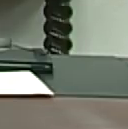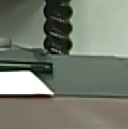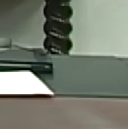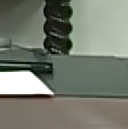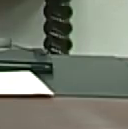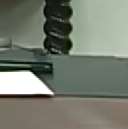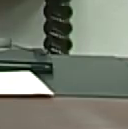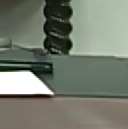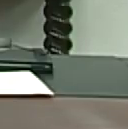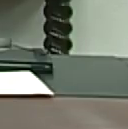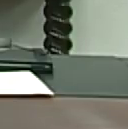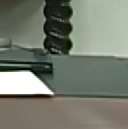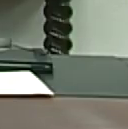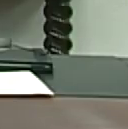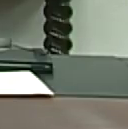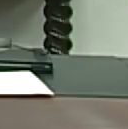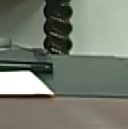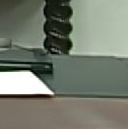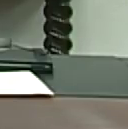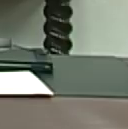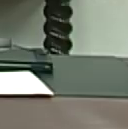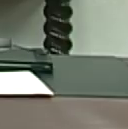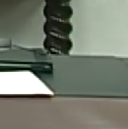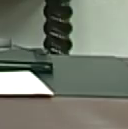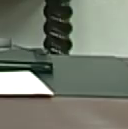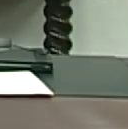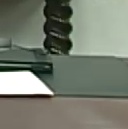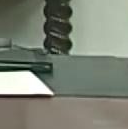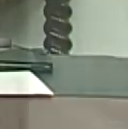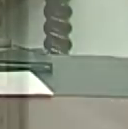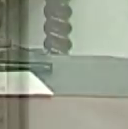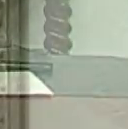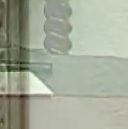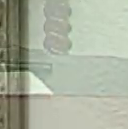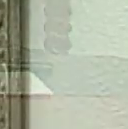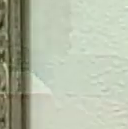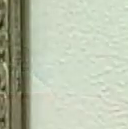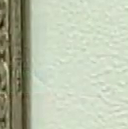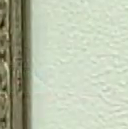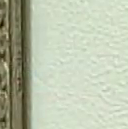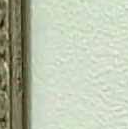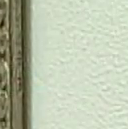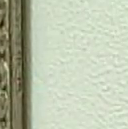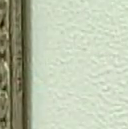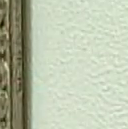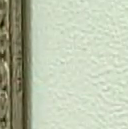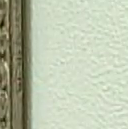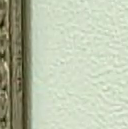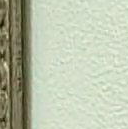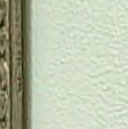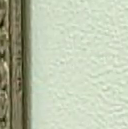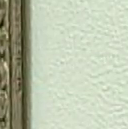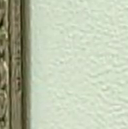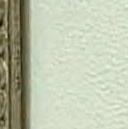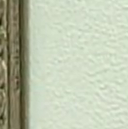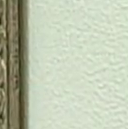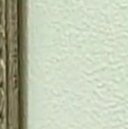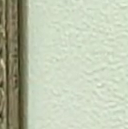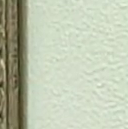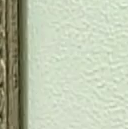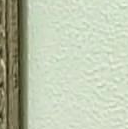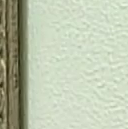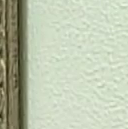de verdad, así lo digo. Que darle gracias a Dios. Como dice el poema y la canción, gracias a la